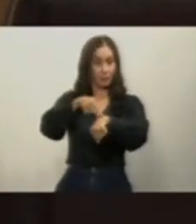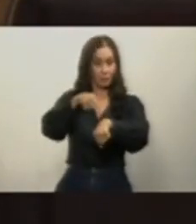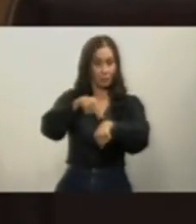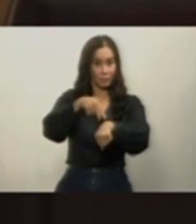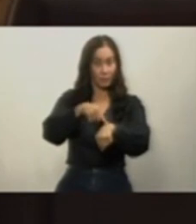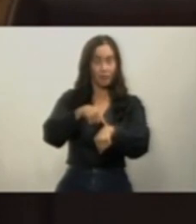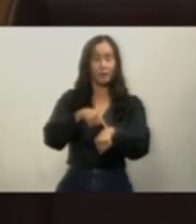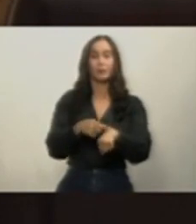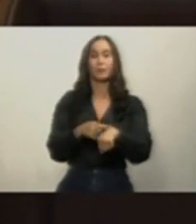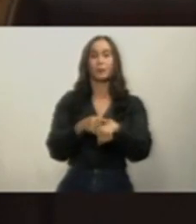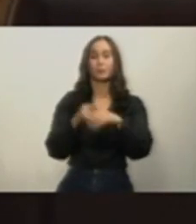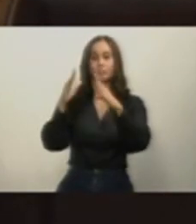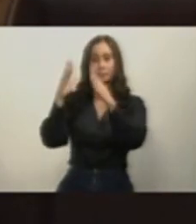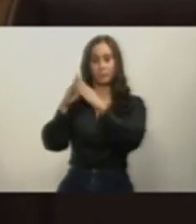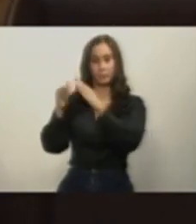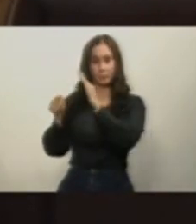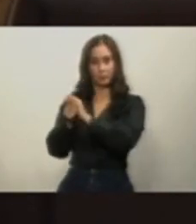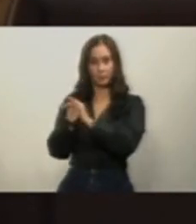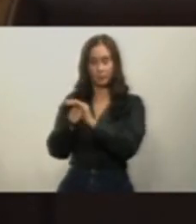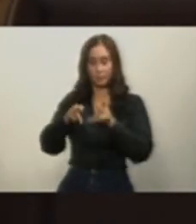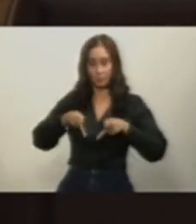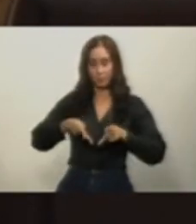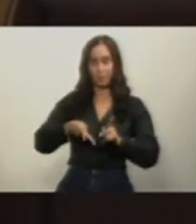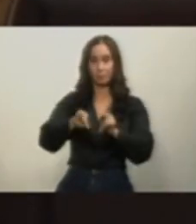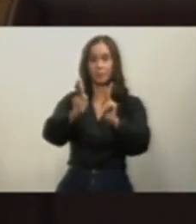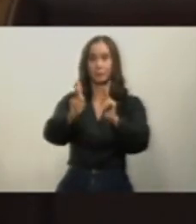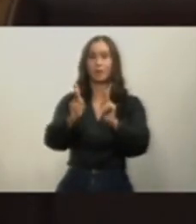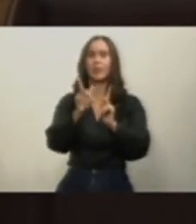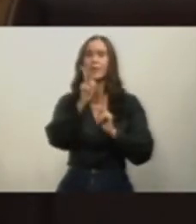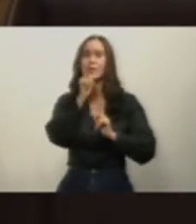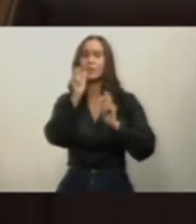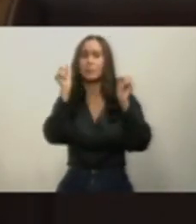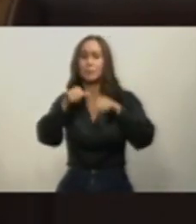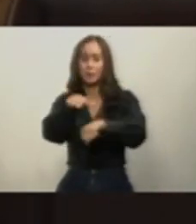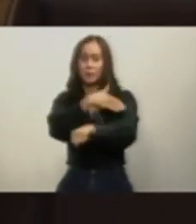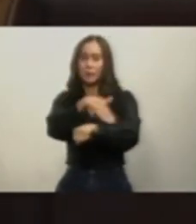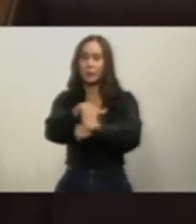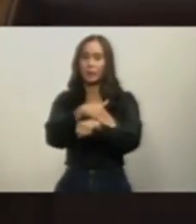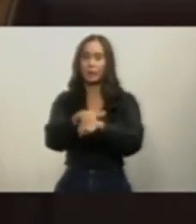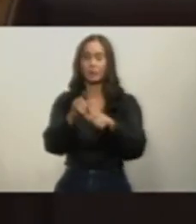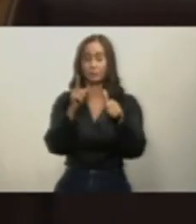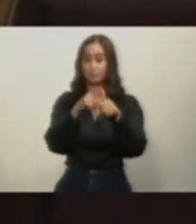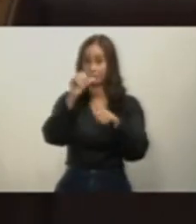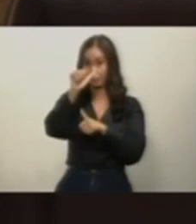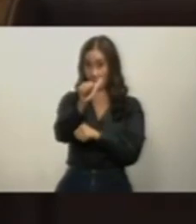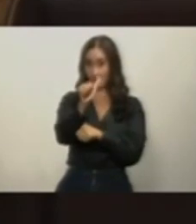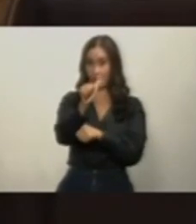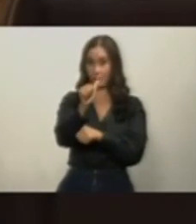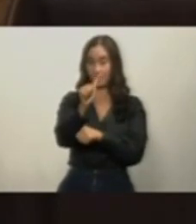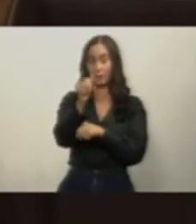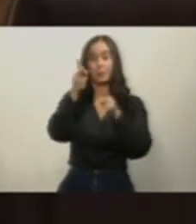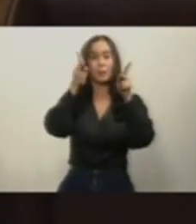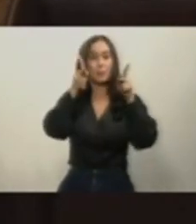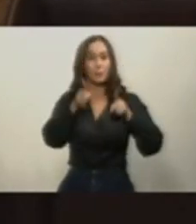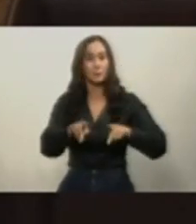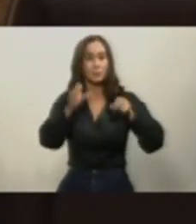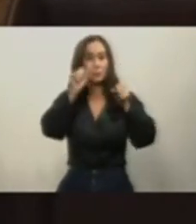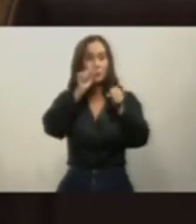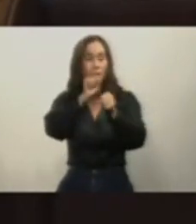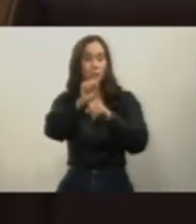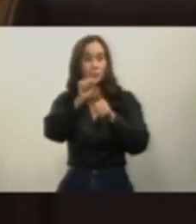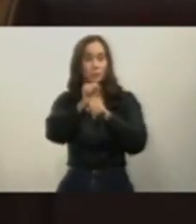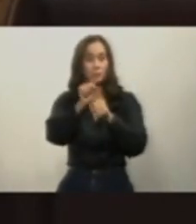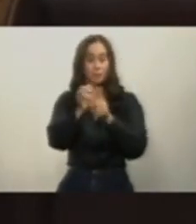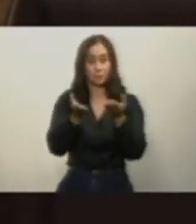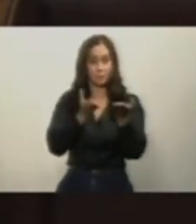se permitirá la circulación de las siguientes personas a personas dedicadas a los servicios de